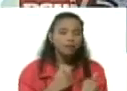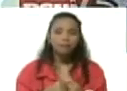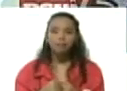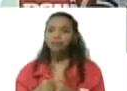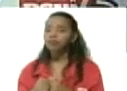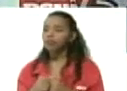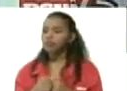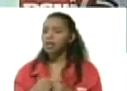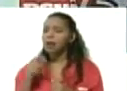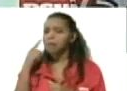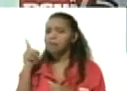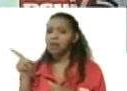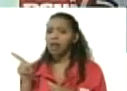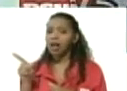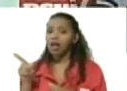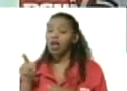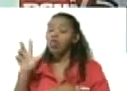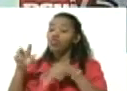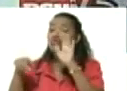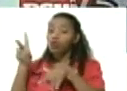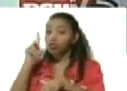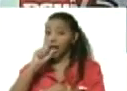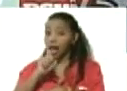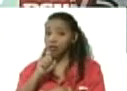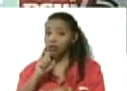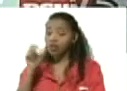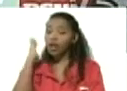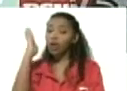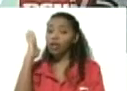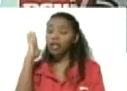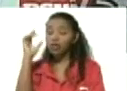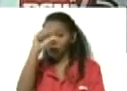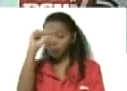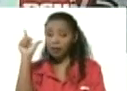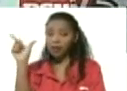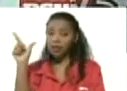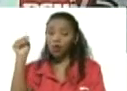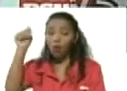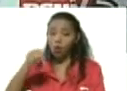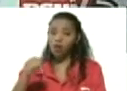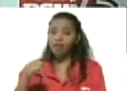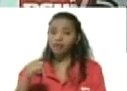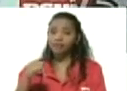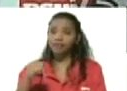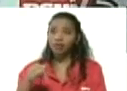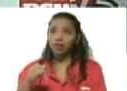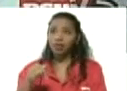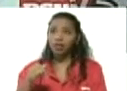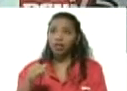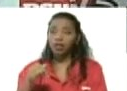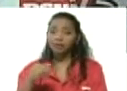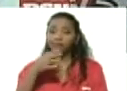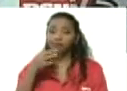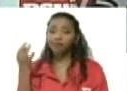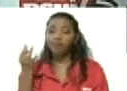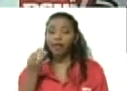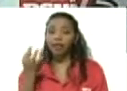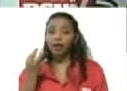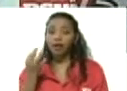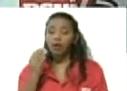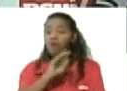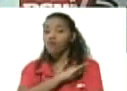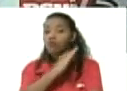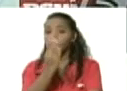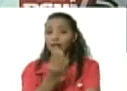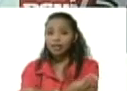Mira, creo que 12 años del Congreso del Partido hoy está, en verdad, muy